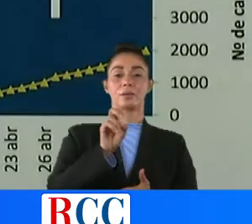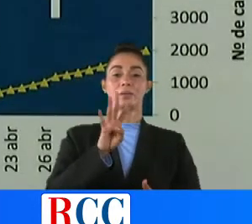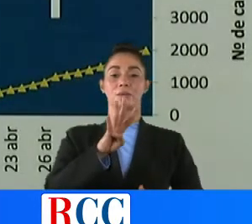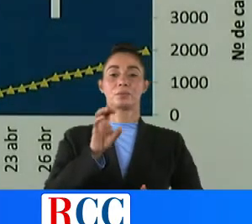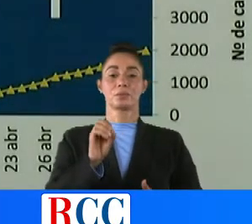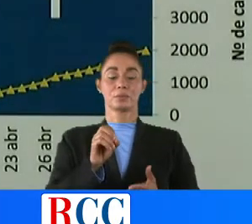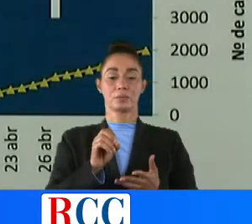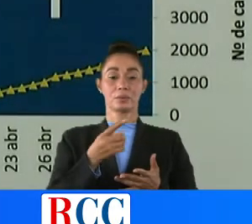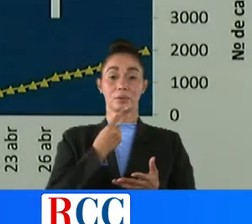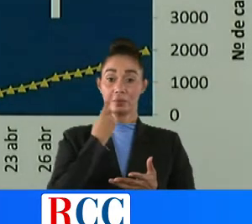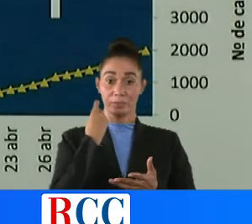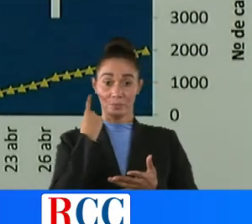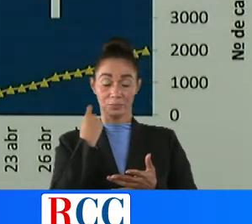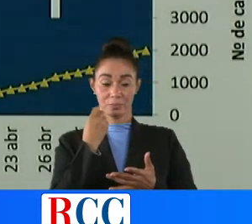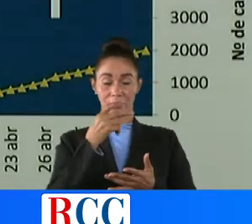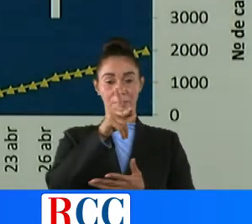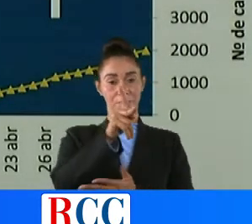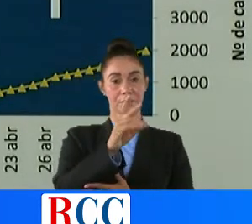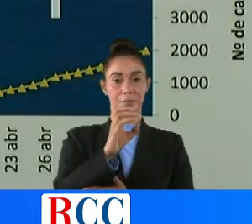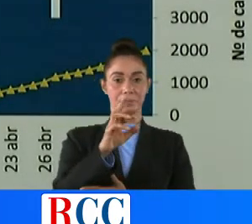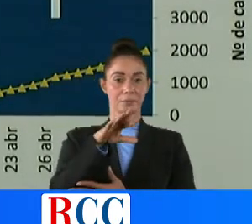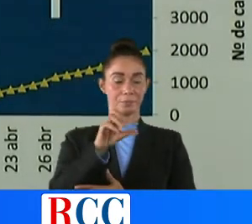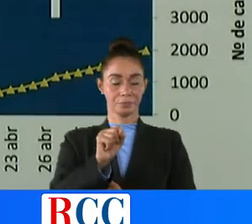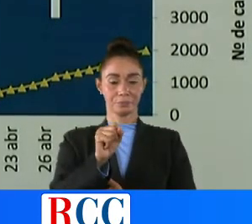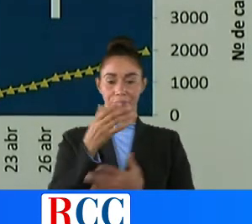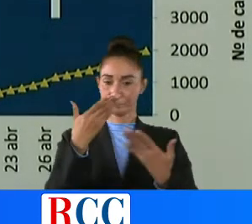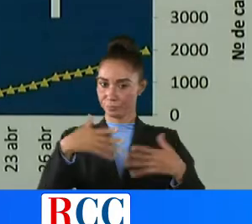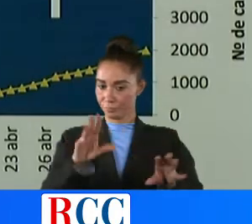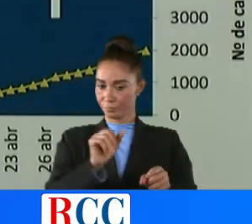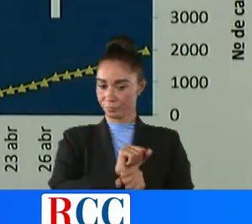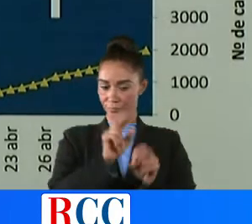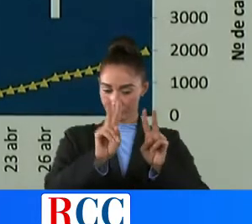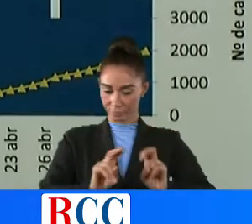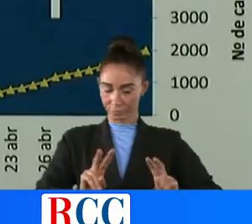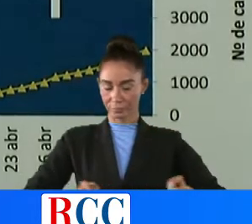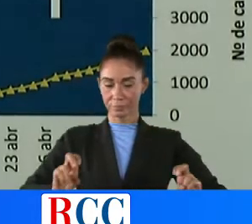35.340 pruebas de PCR realizadas.